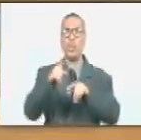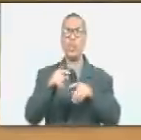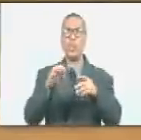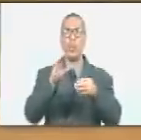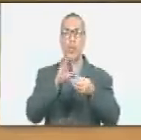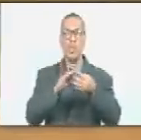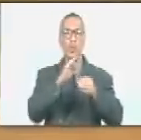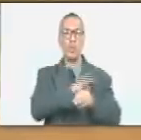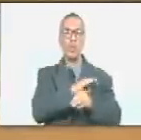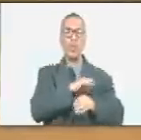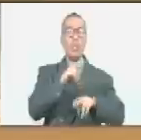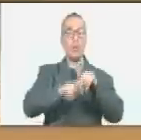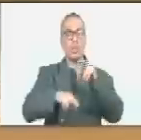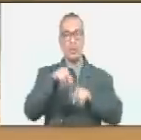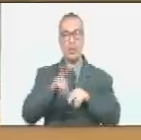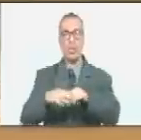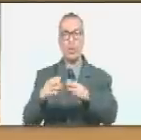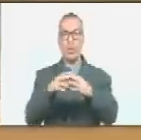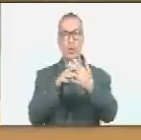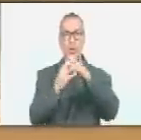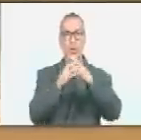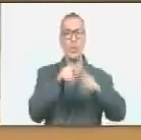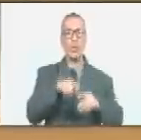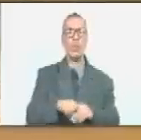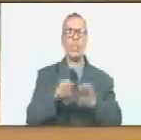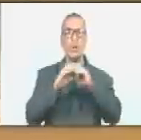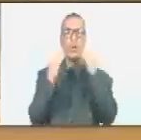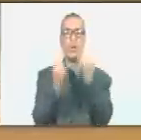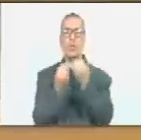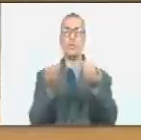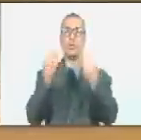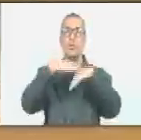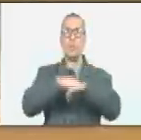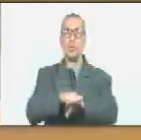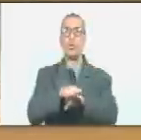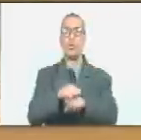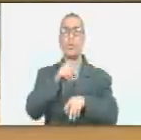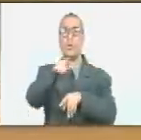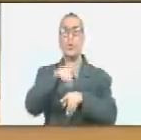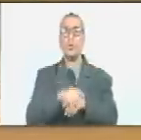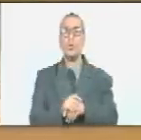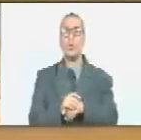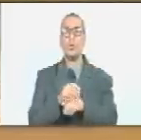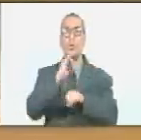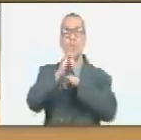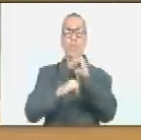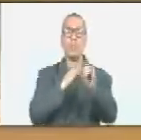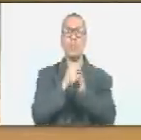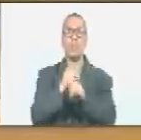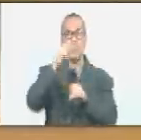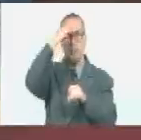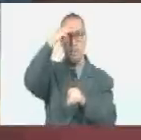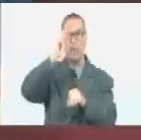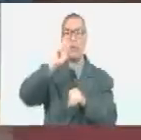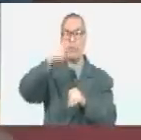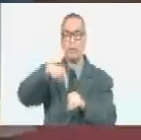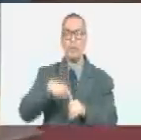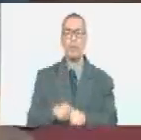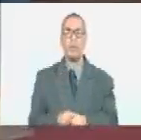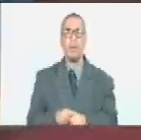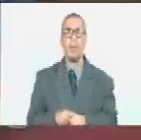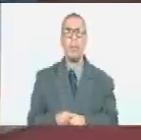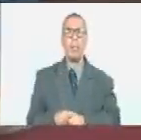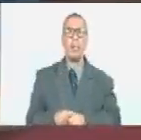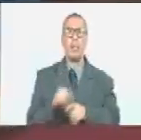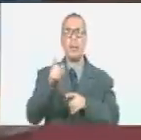Asociación Civil Cooperación Comunitaria de la Organización Integral de la Coalición Internacional, de México también. También